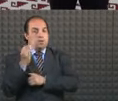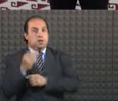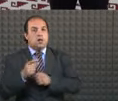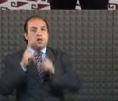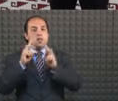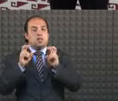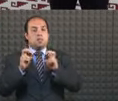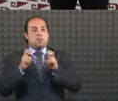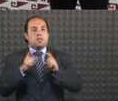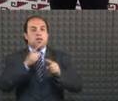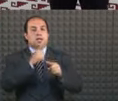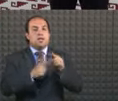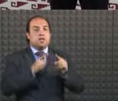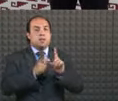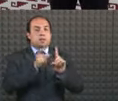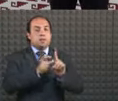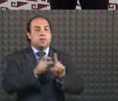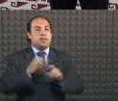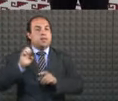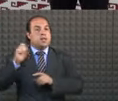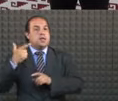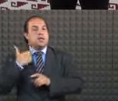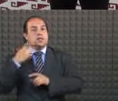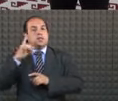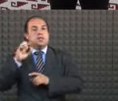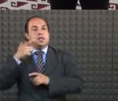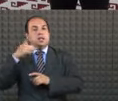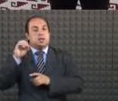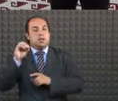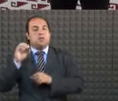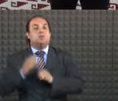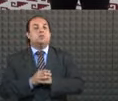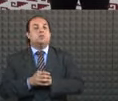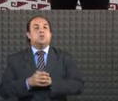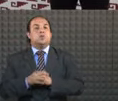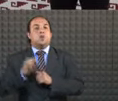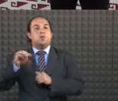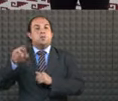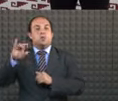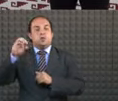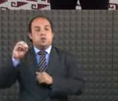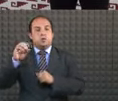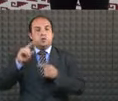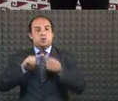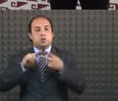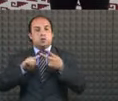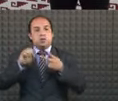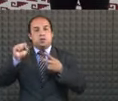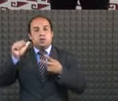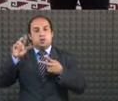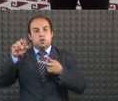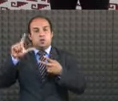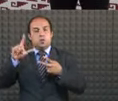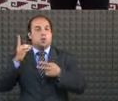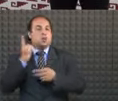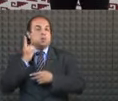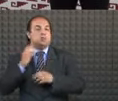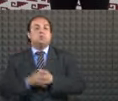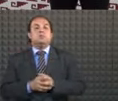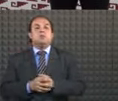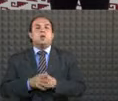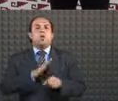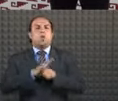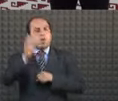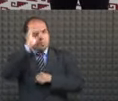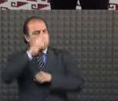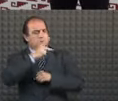desafuero del exdelegado de Coyoacán, Mauricio Toledo, y el diputado federal Saúl Huerta. Preguntarle, doctora, cuál es su